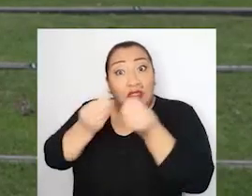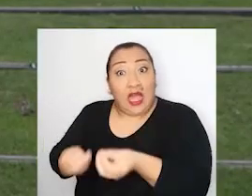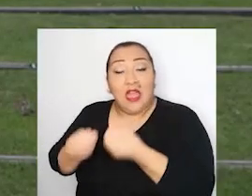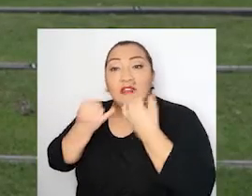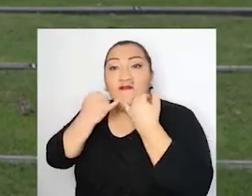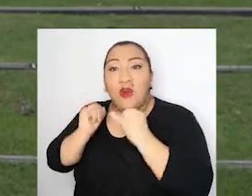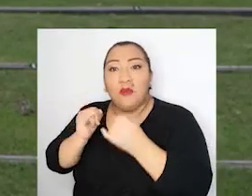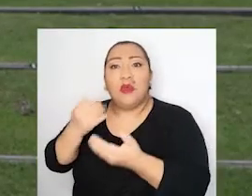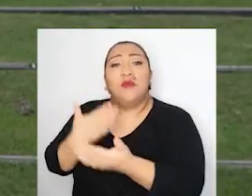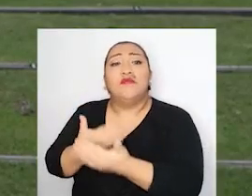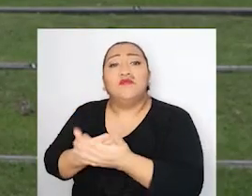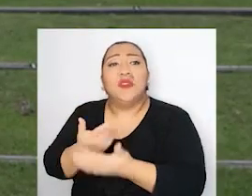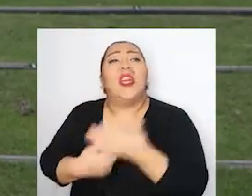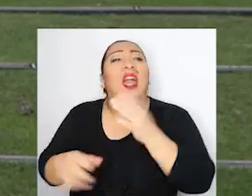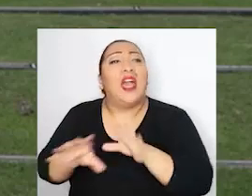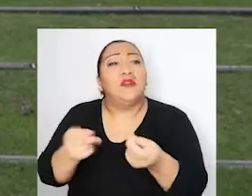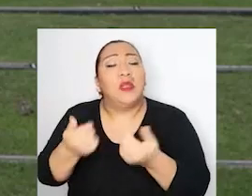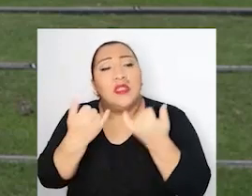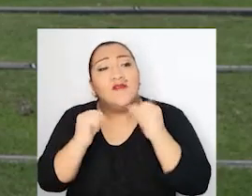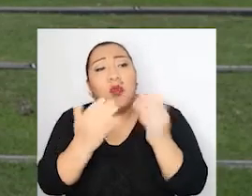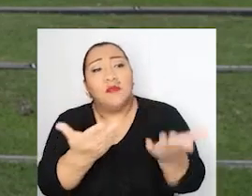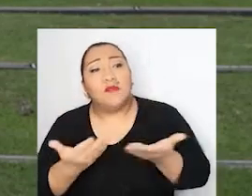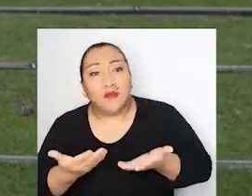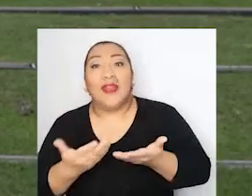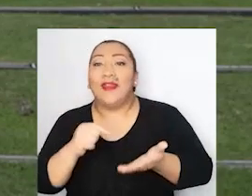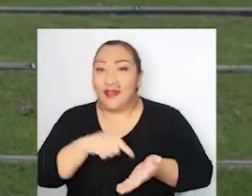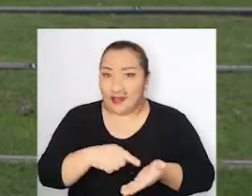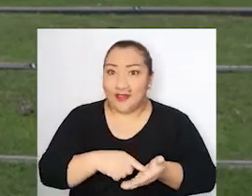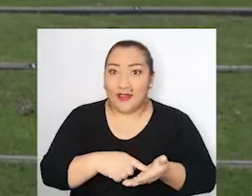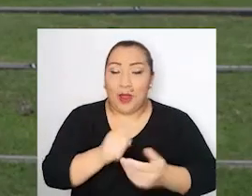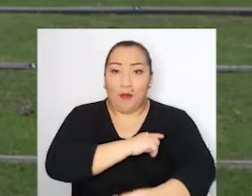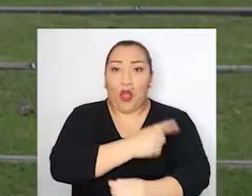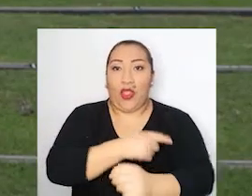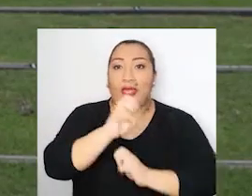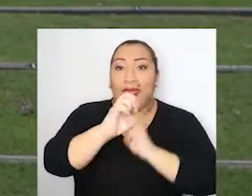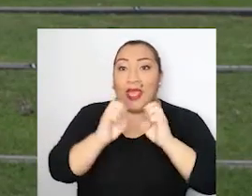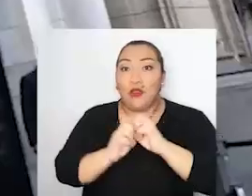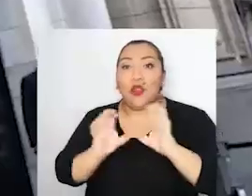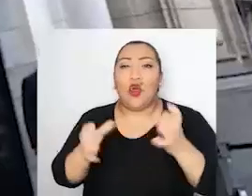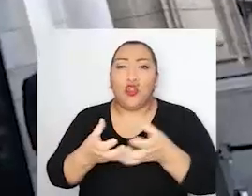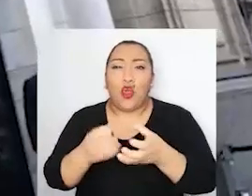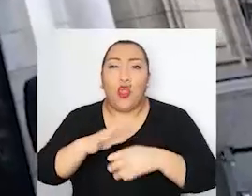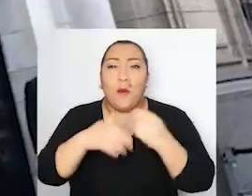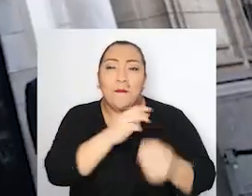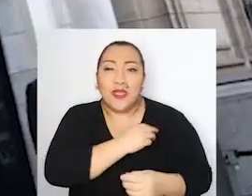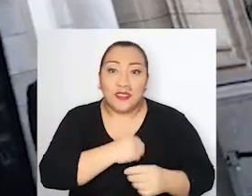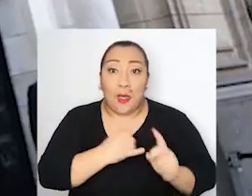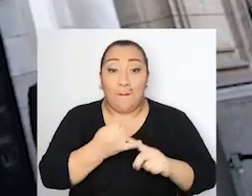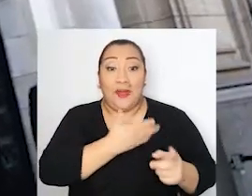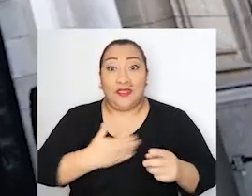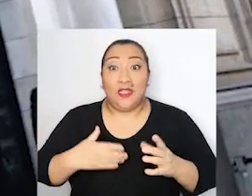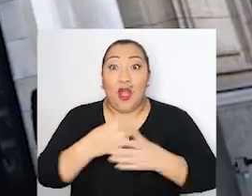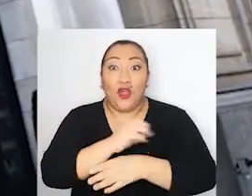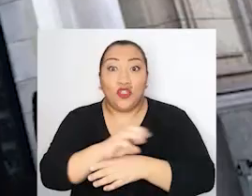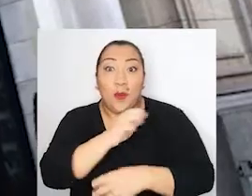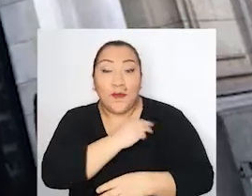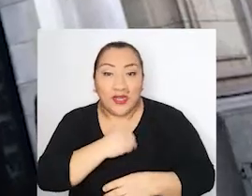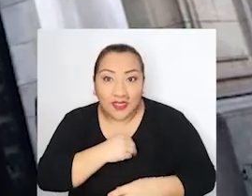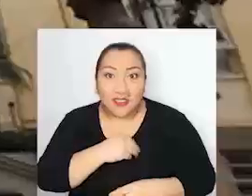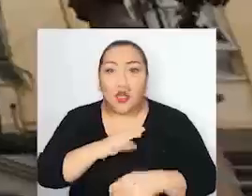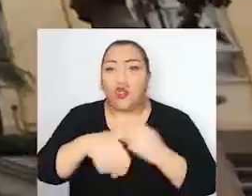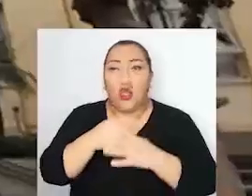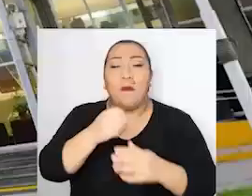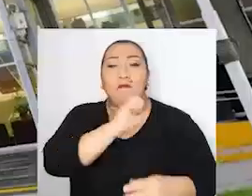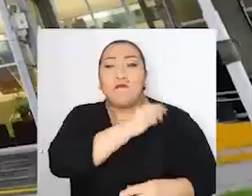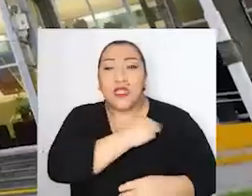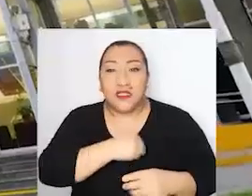los informes de rendición de cuentas y transferencia de gestión son las que conforman el Poder Ejecutivo, es decir, la Presidencia del Consejo de Ministros